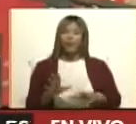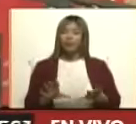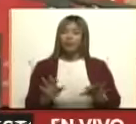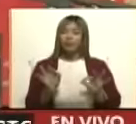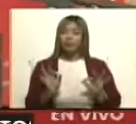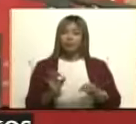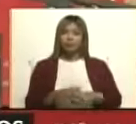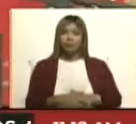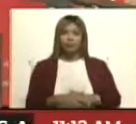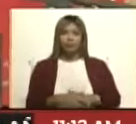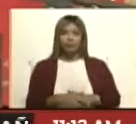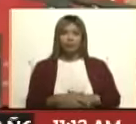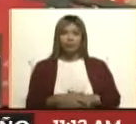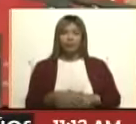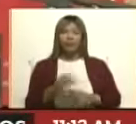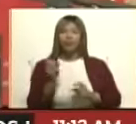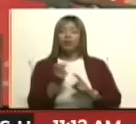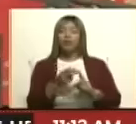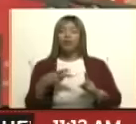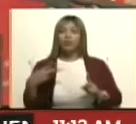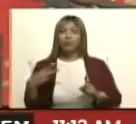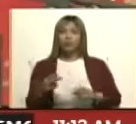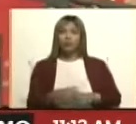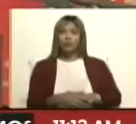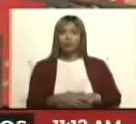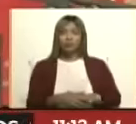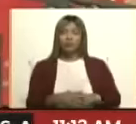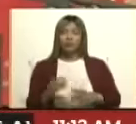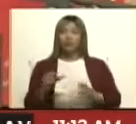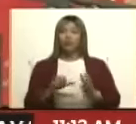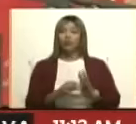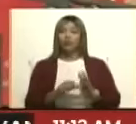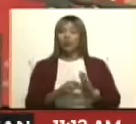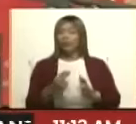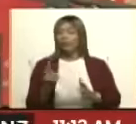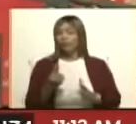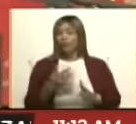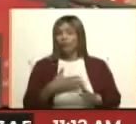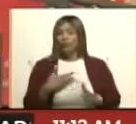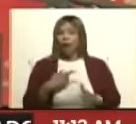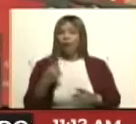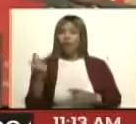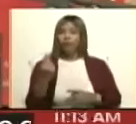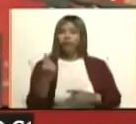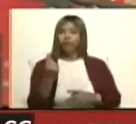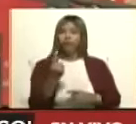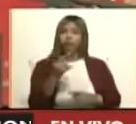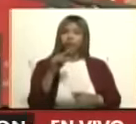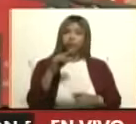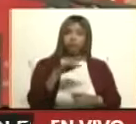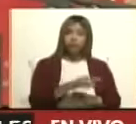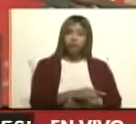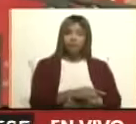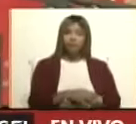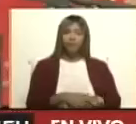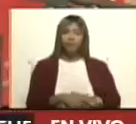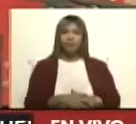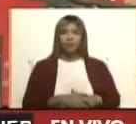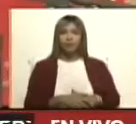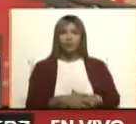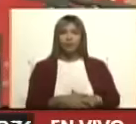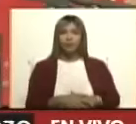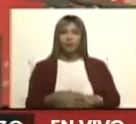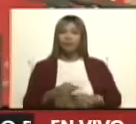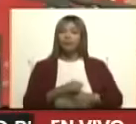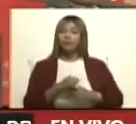especialmente el Amazonas, donde solamente se llega en helicóptero, se llega con aviones de la